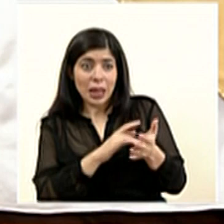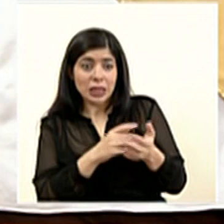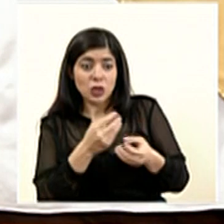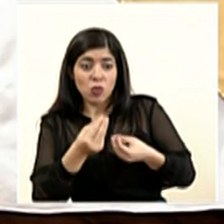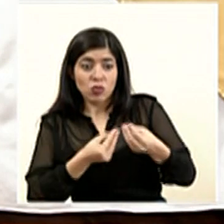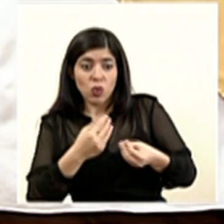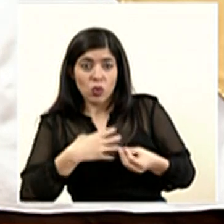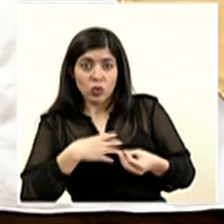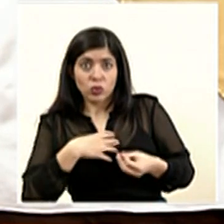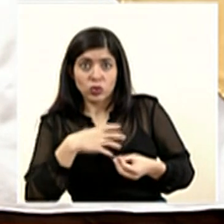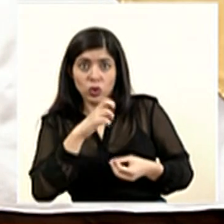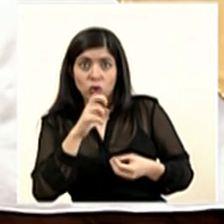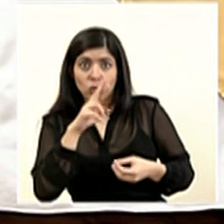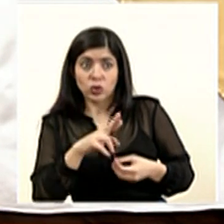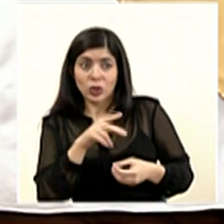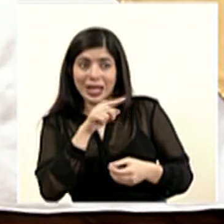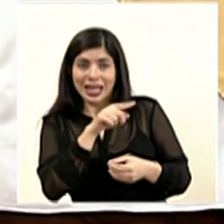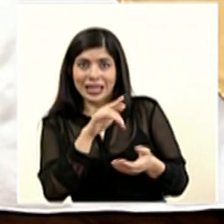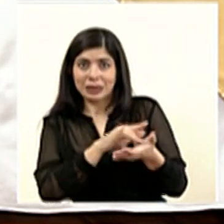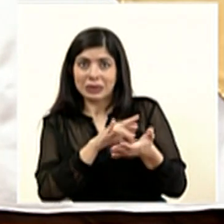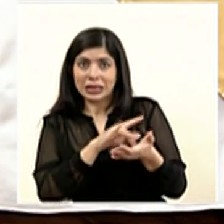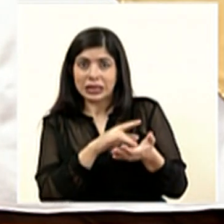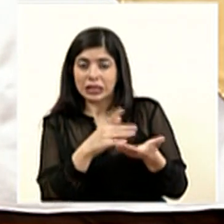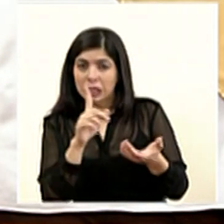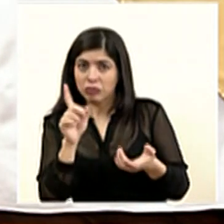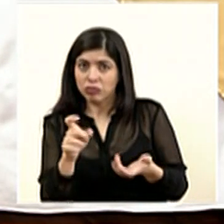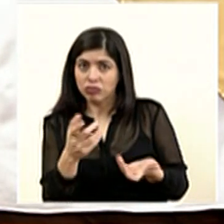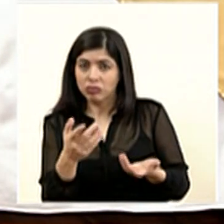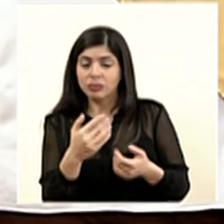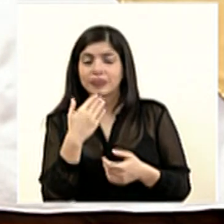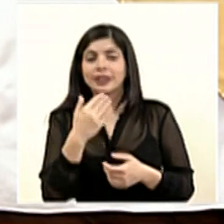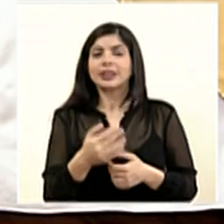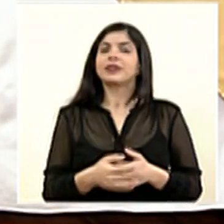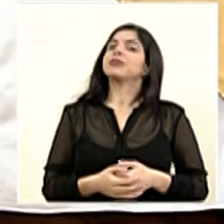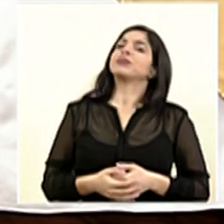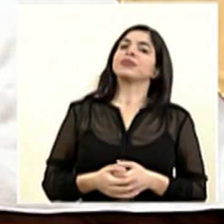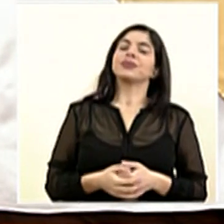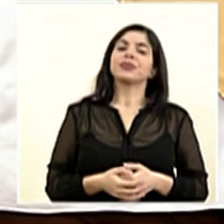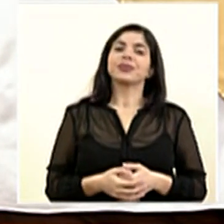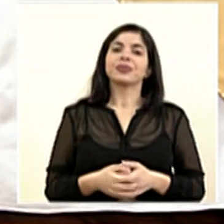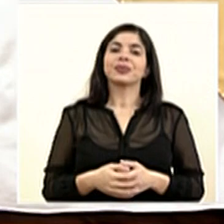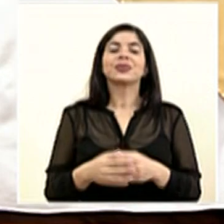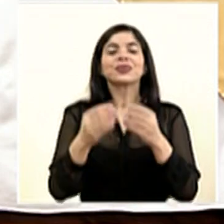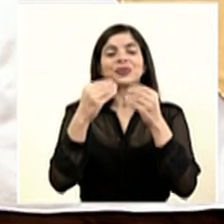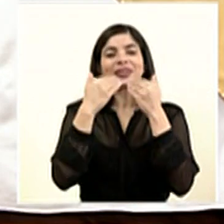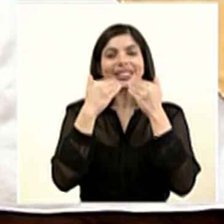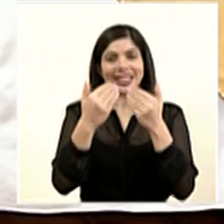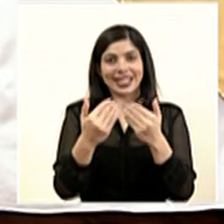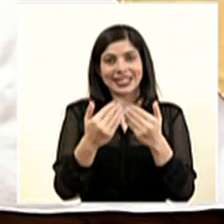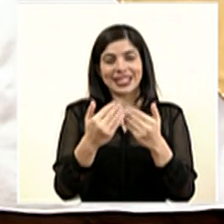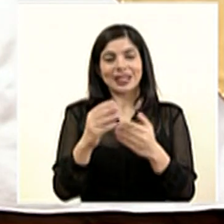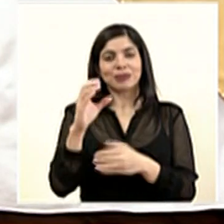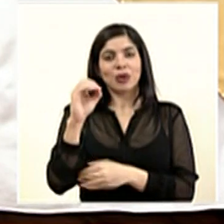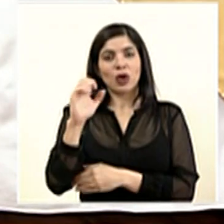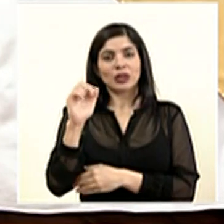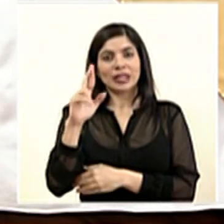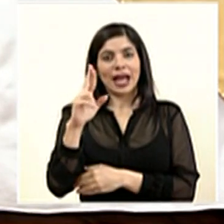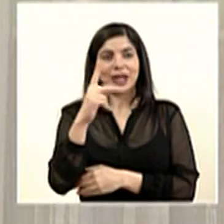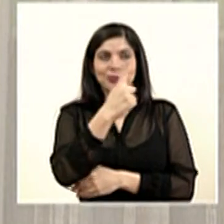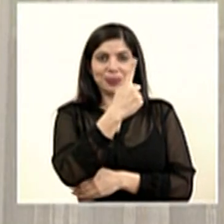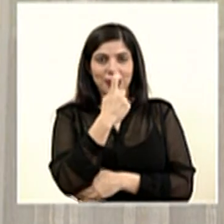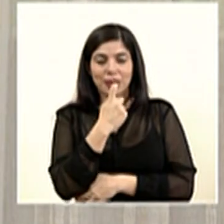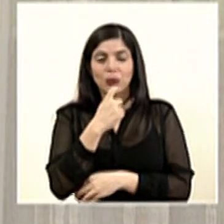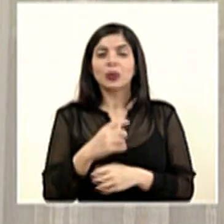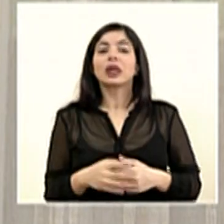producido localmente a base de dicho fármaco? Gracias. Adelante, doctor. Muchas gracias, don Óscar, por su